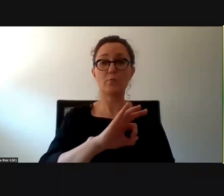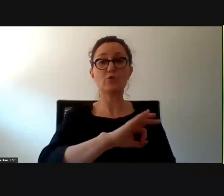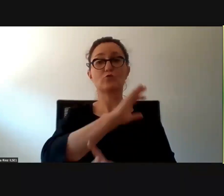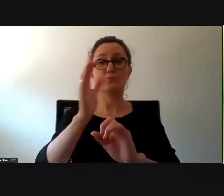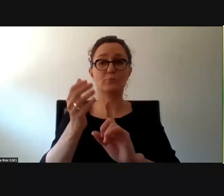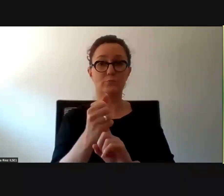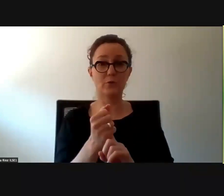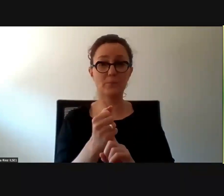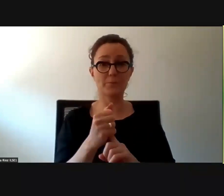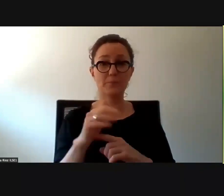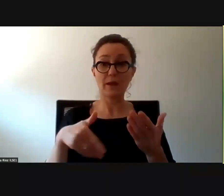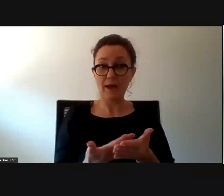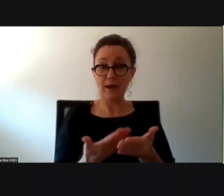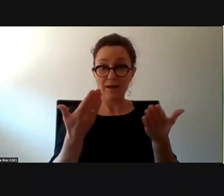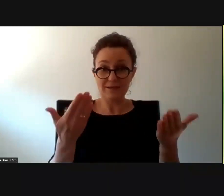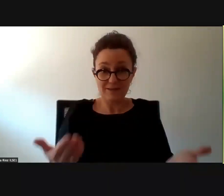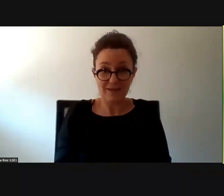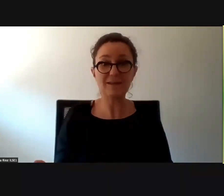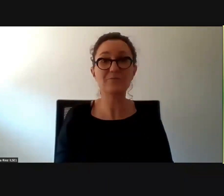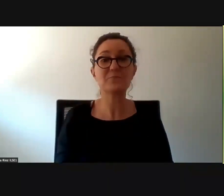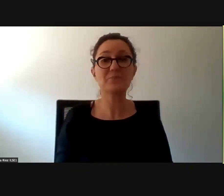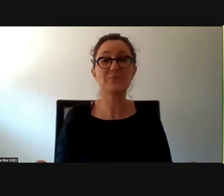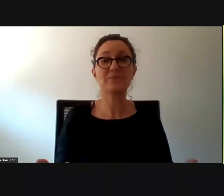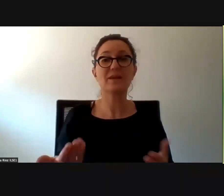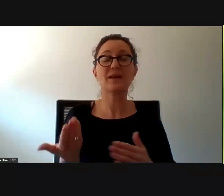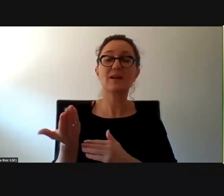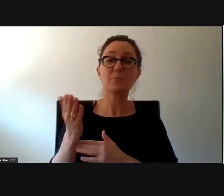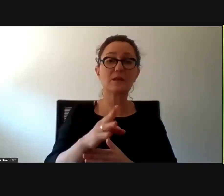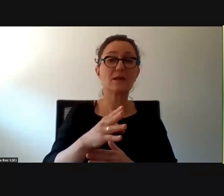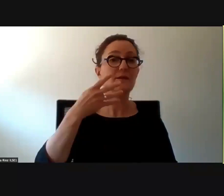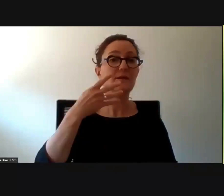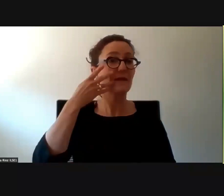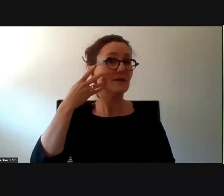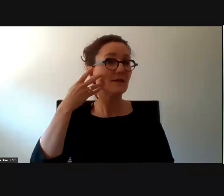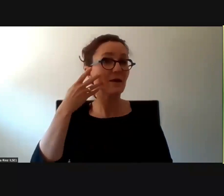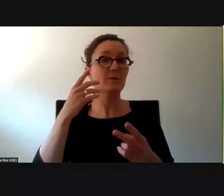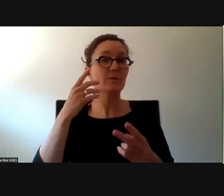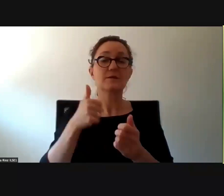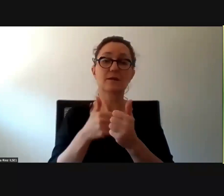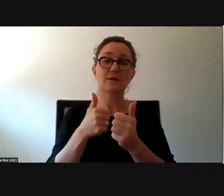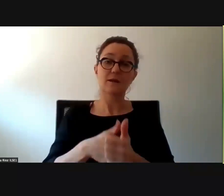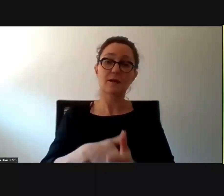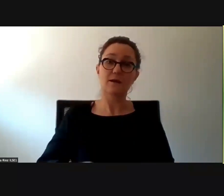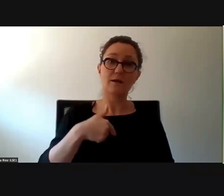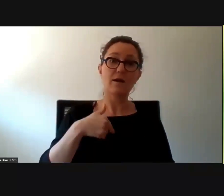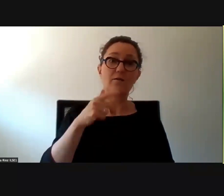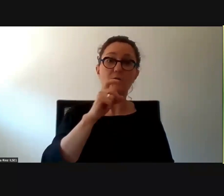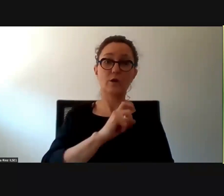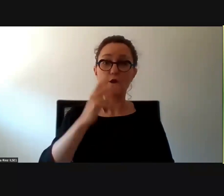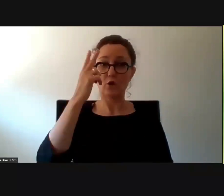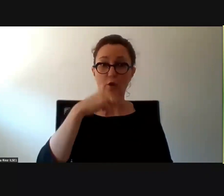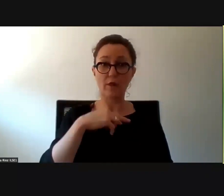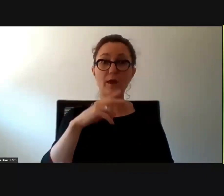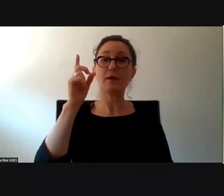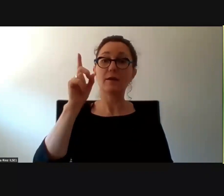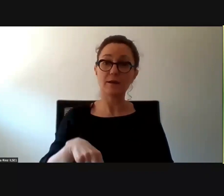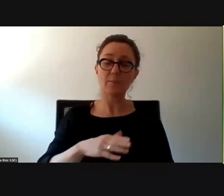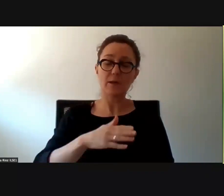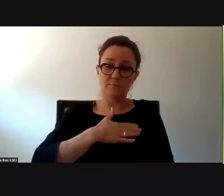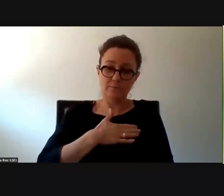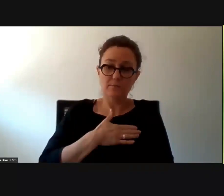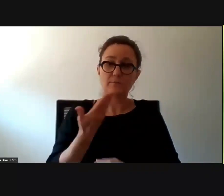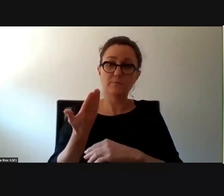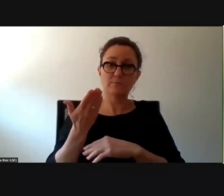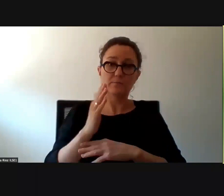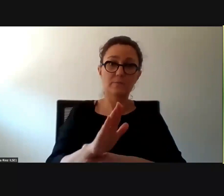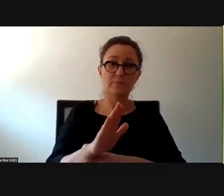de Teresa Palaí, secretaria general de la Fundación 11, y en el mío propio y de la institución que